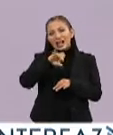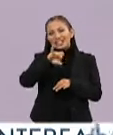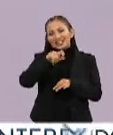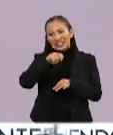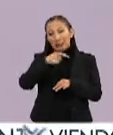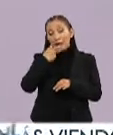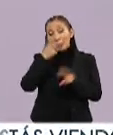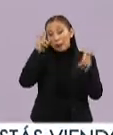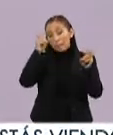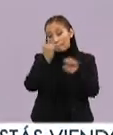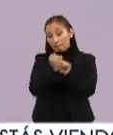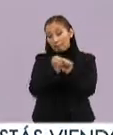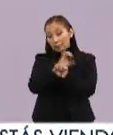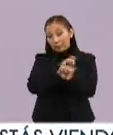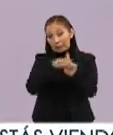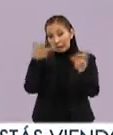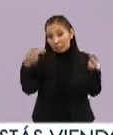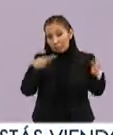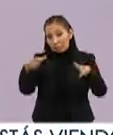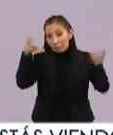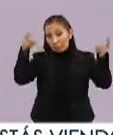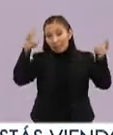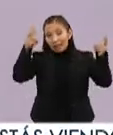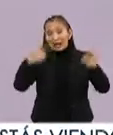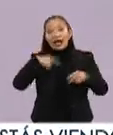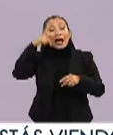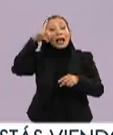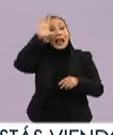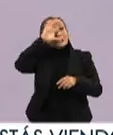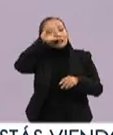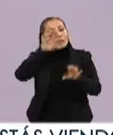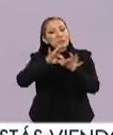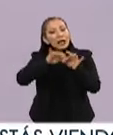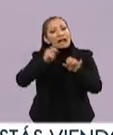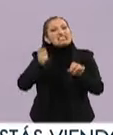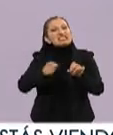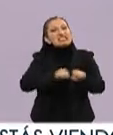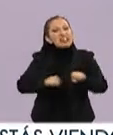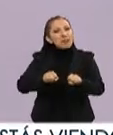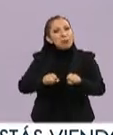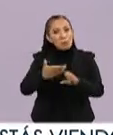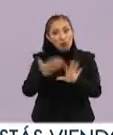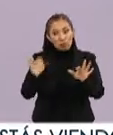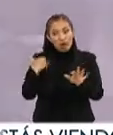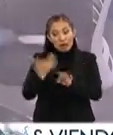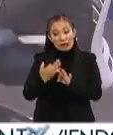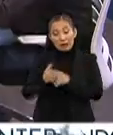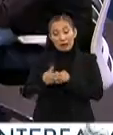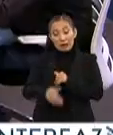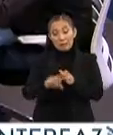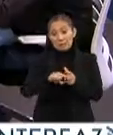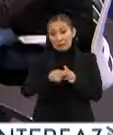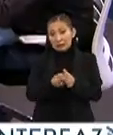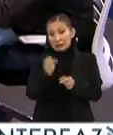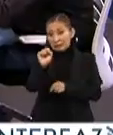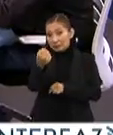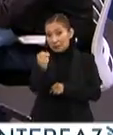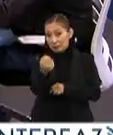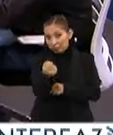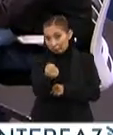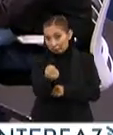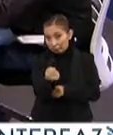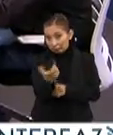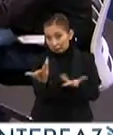hablaremos de un reportaje especial que elaboró que se llama La ciencia que explica el terremoto, muy ad hoc. Estamos empezando